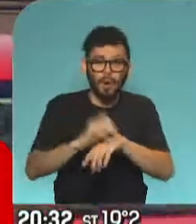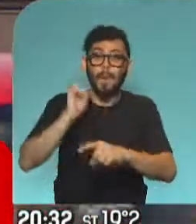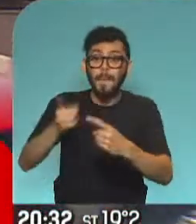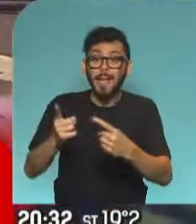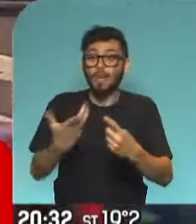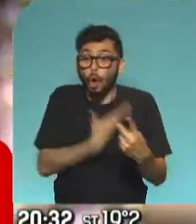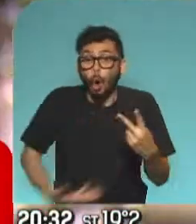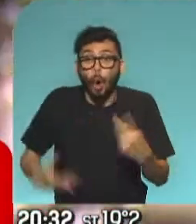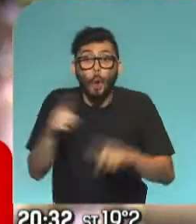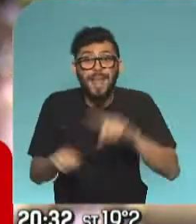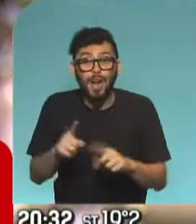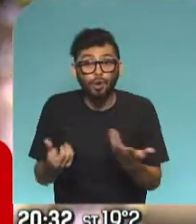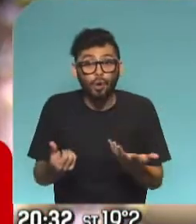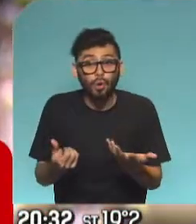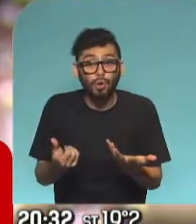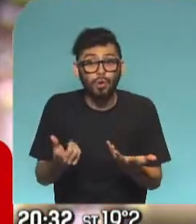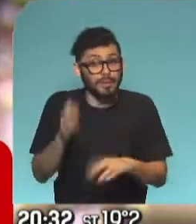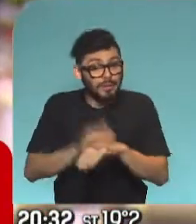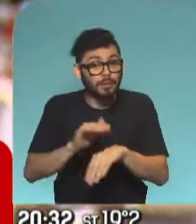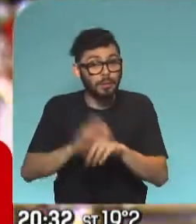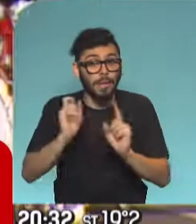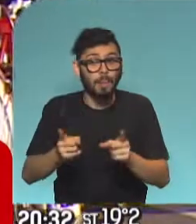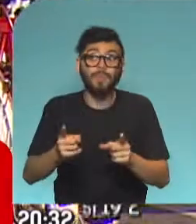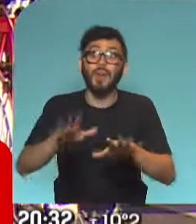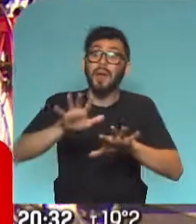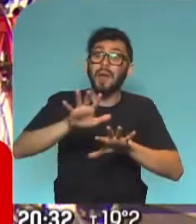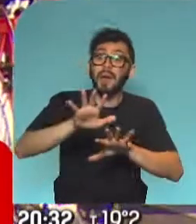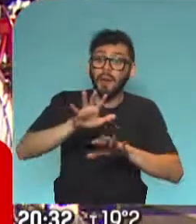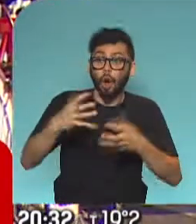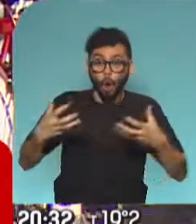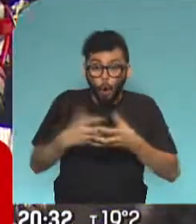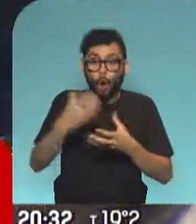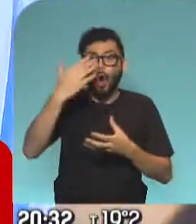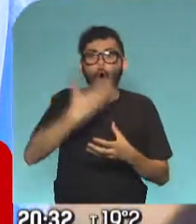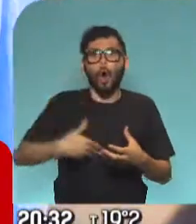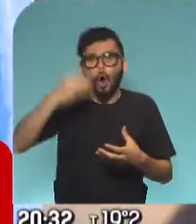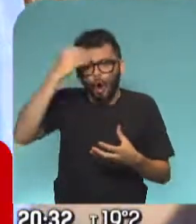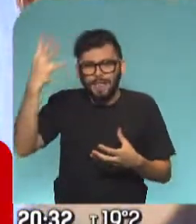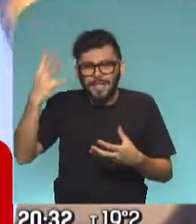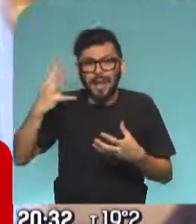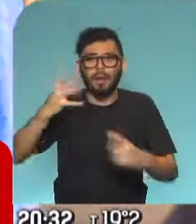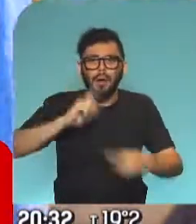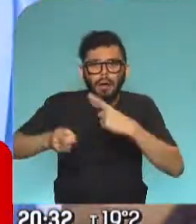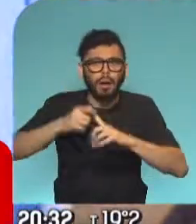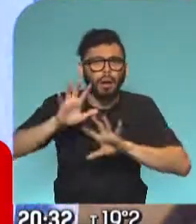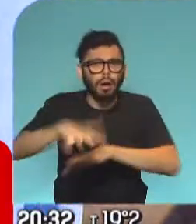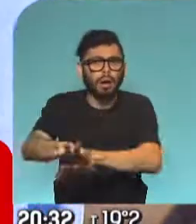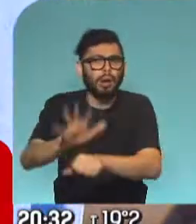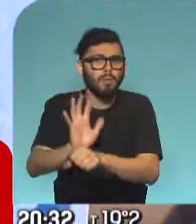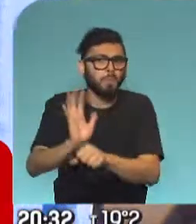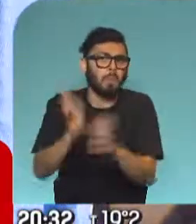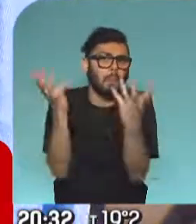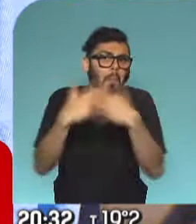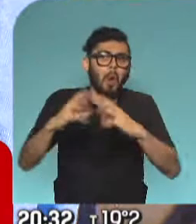gobierno convocar este tipo de movilizaciones y presente el oficialismo implica de alguna manera dar por terminada el ayuntamientos el